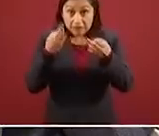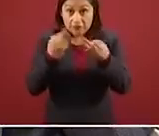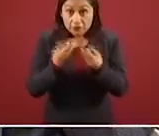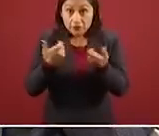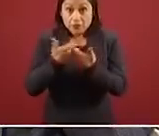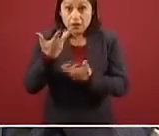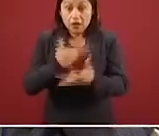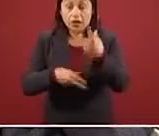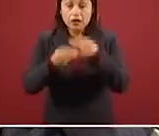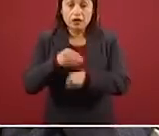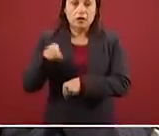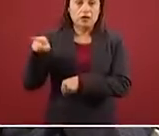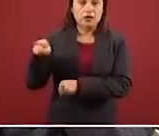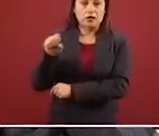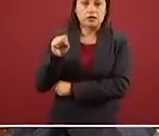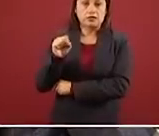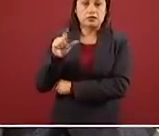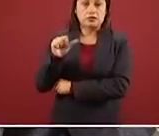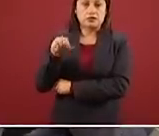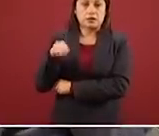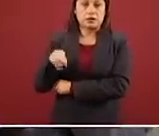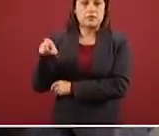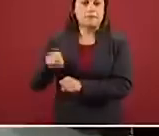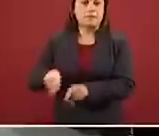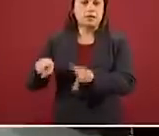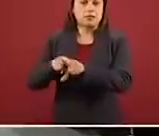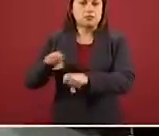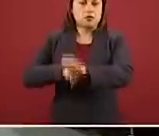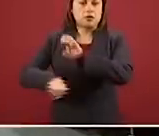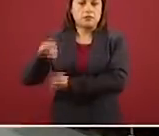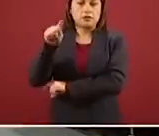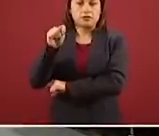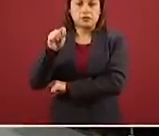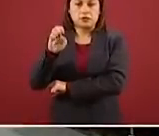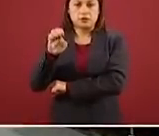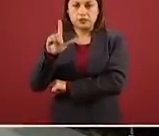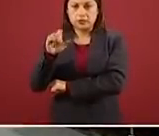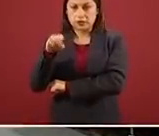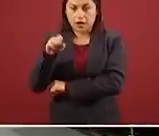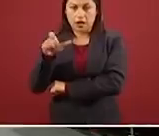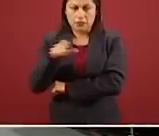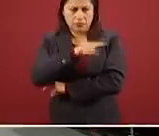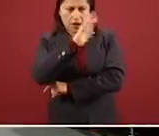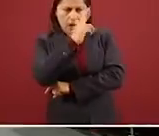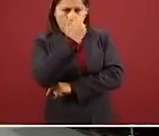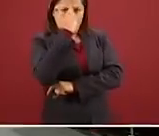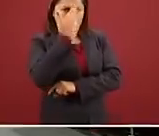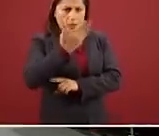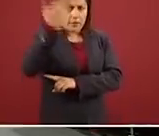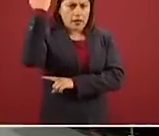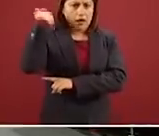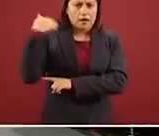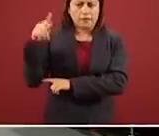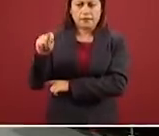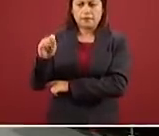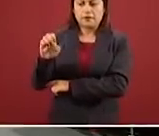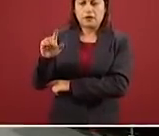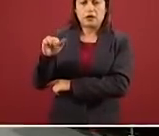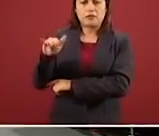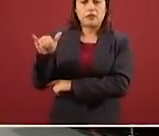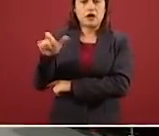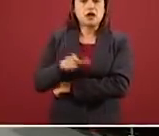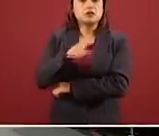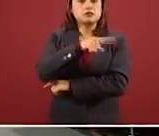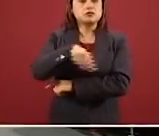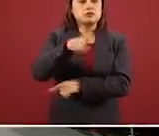ingeniero Carlos Slim con Telmex. Usted recordará que él vendía acciones de Teléfonos de México.